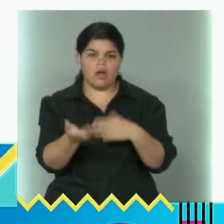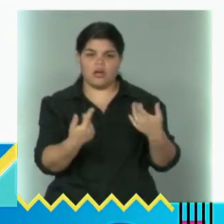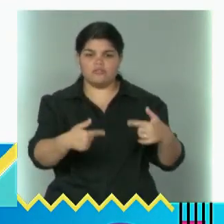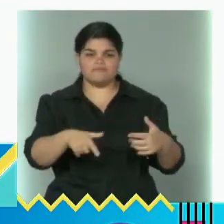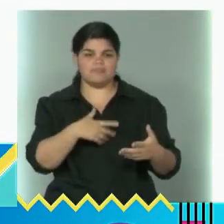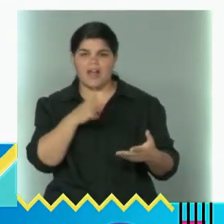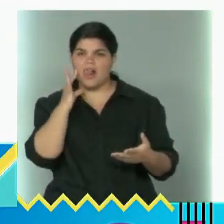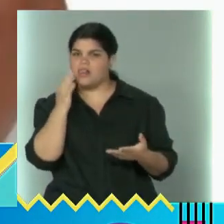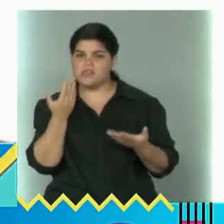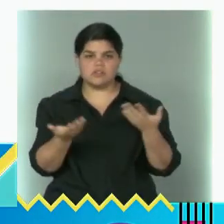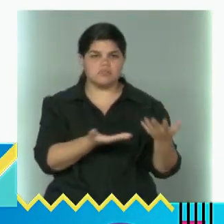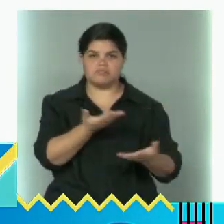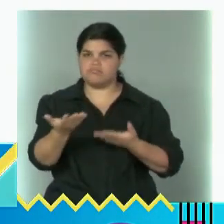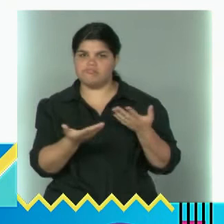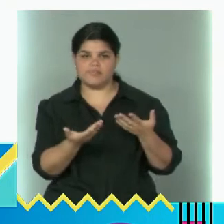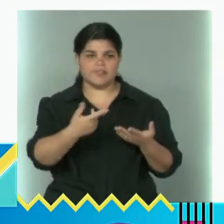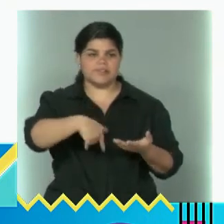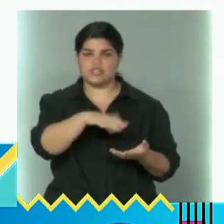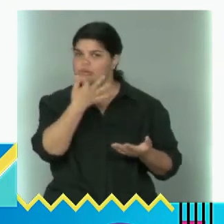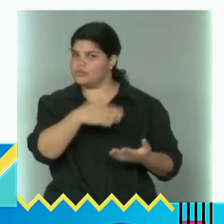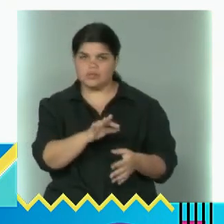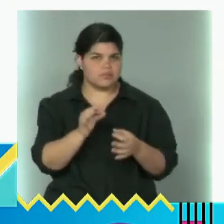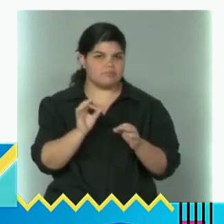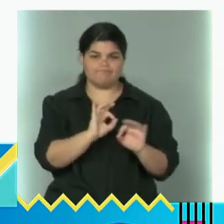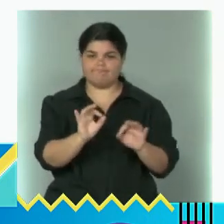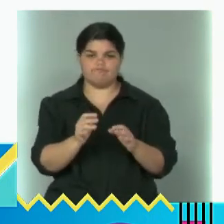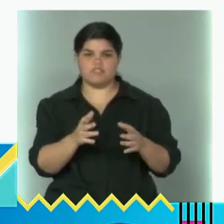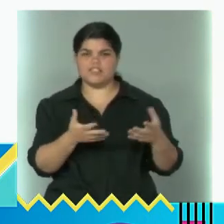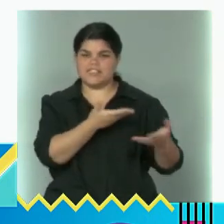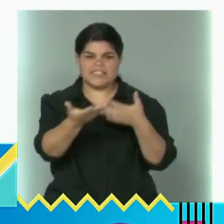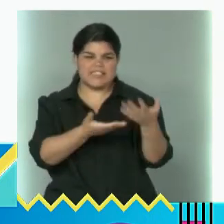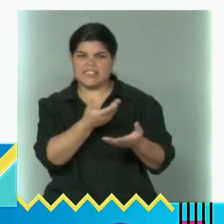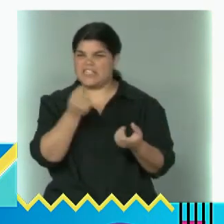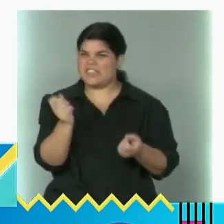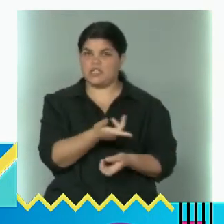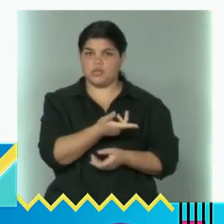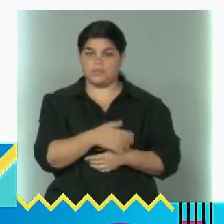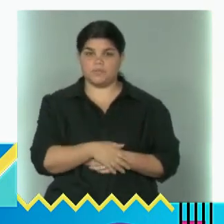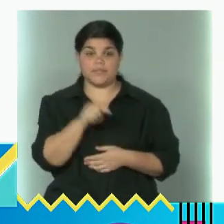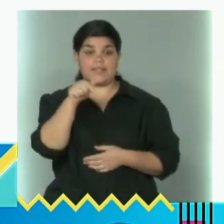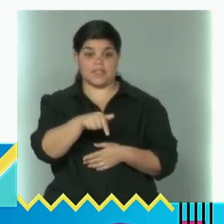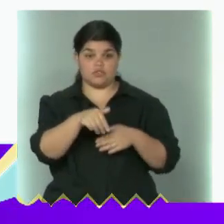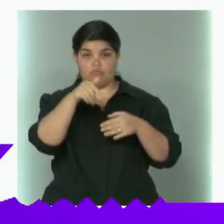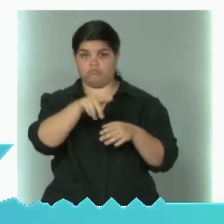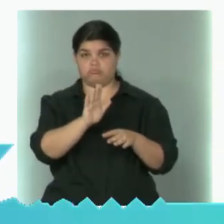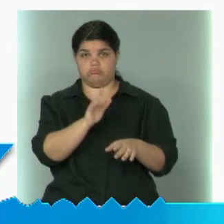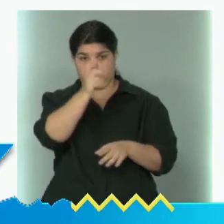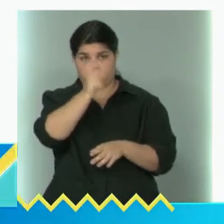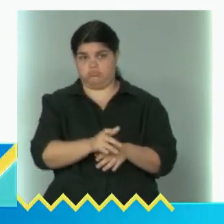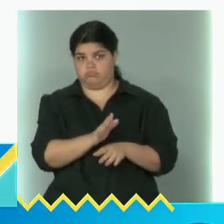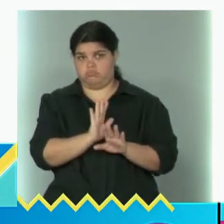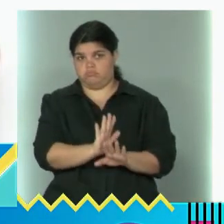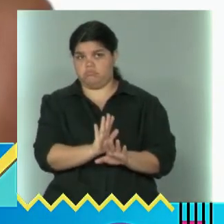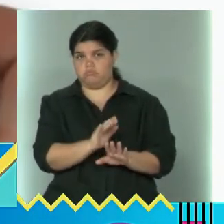que no funciona, no se terminan de comprender, hay algo que no termina de suceder. Esa es una brecha que identifica a alguien, que sería a lo